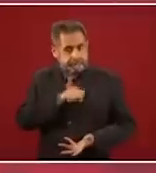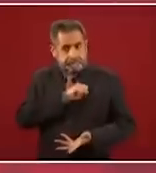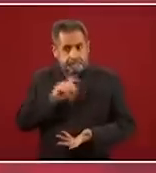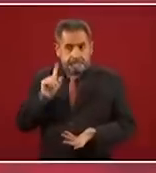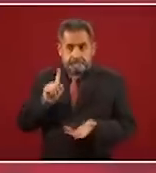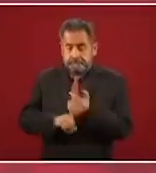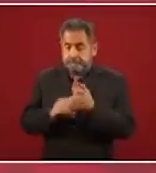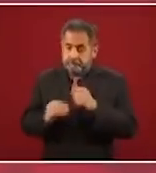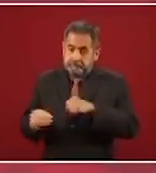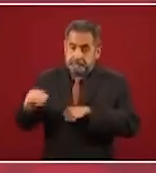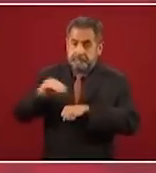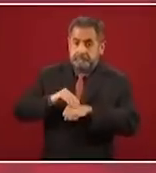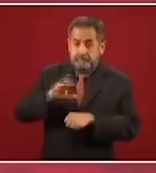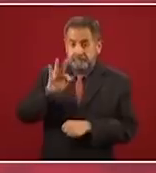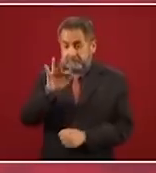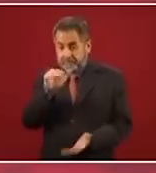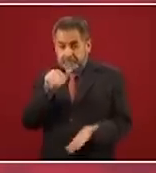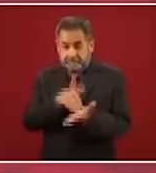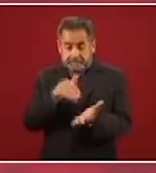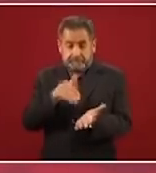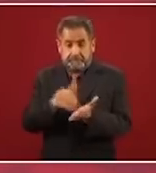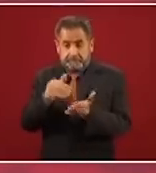te incrementa 40,000 millones.